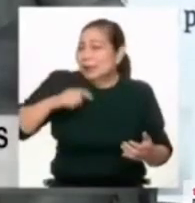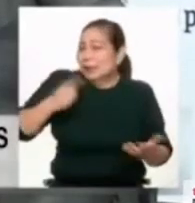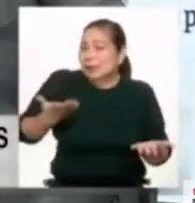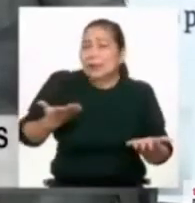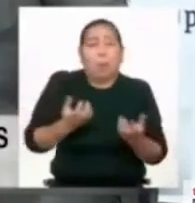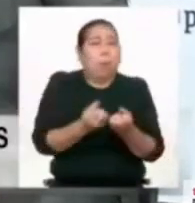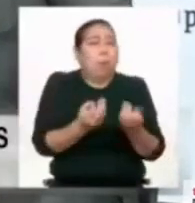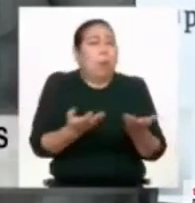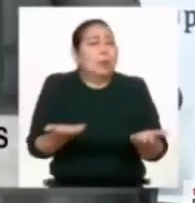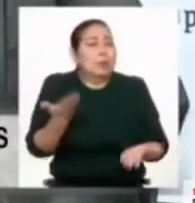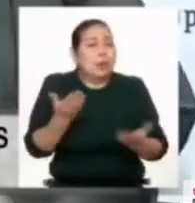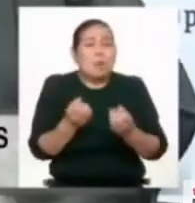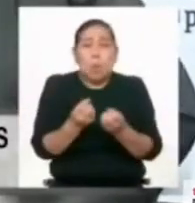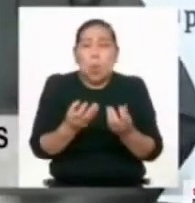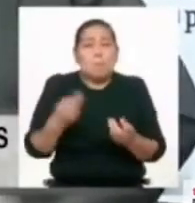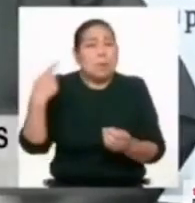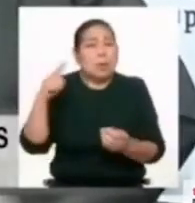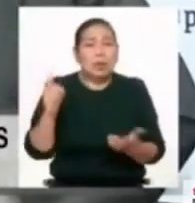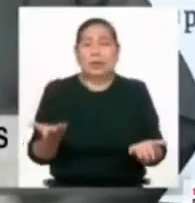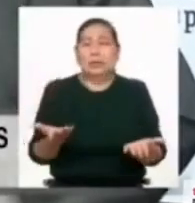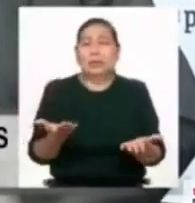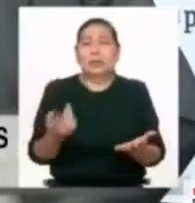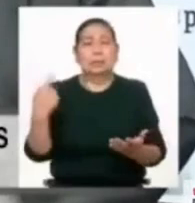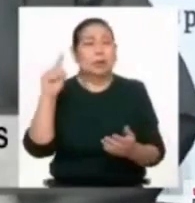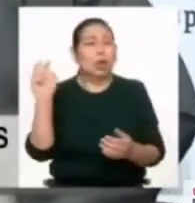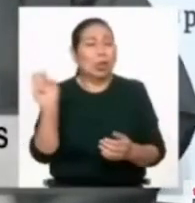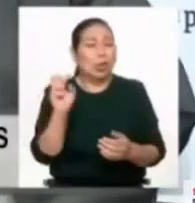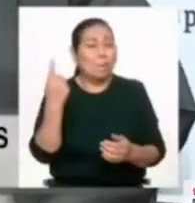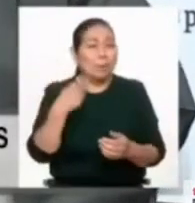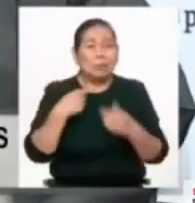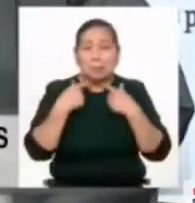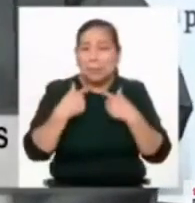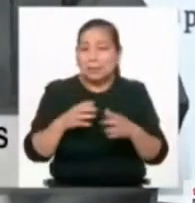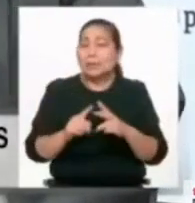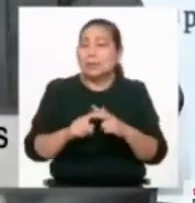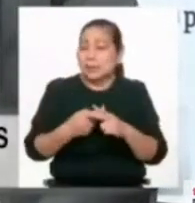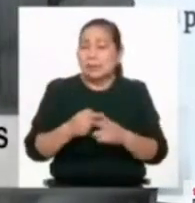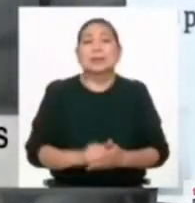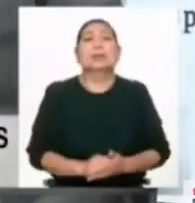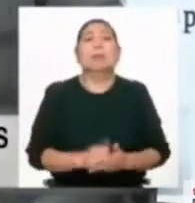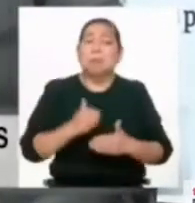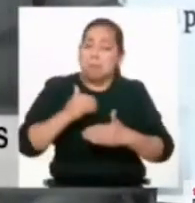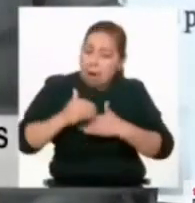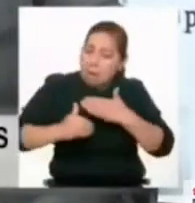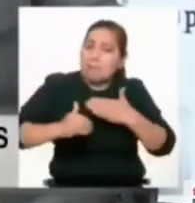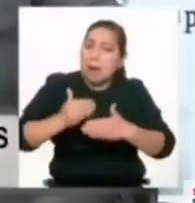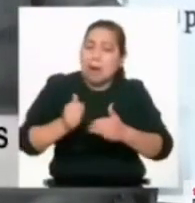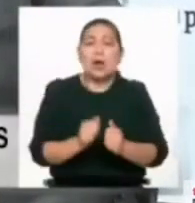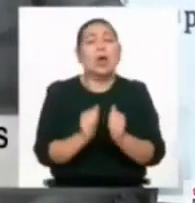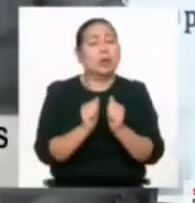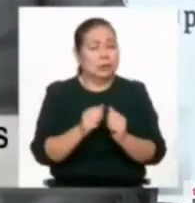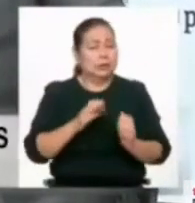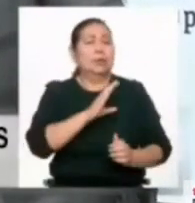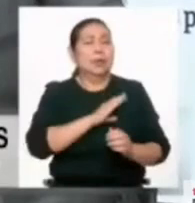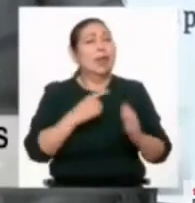pues decenas o tal vez centenas de millones, de miles de millones de dólares para decirlo. Estamos iniciando poco a poco y lo haremos